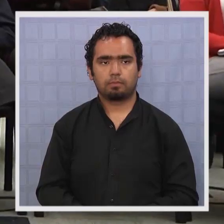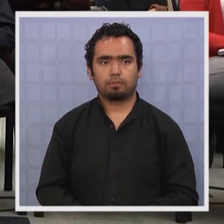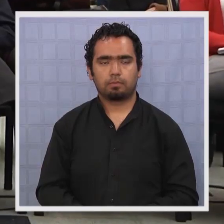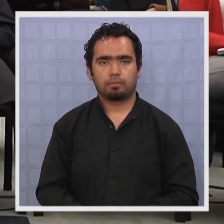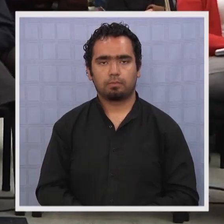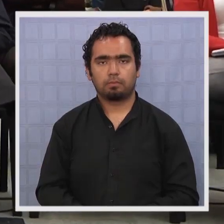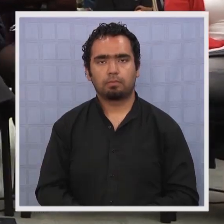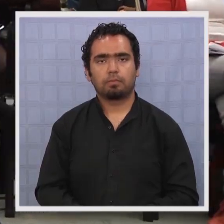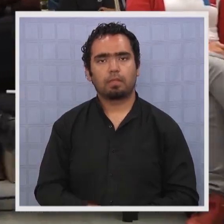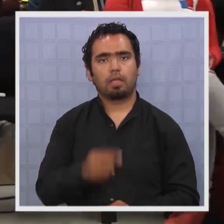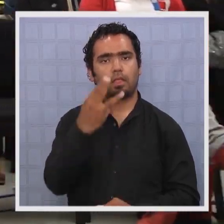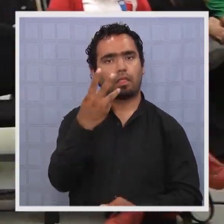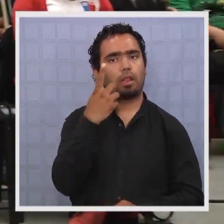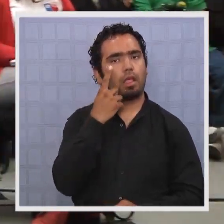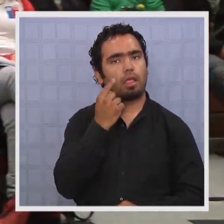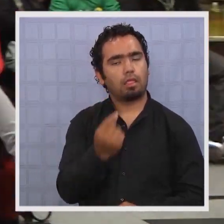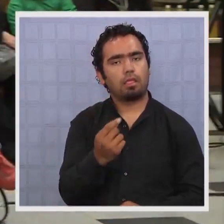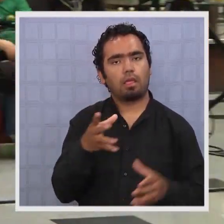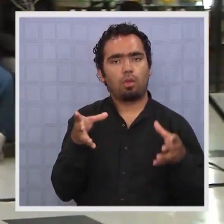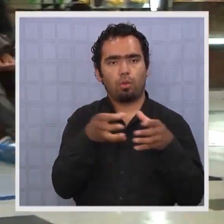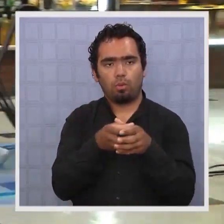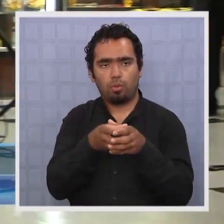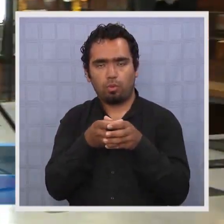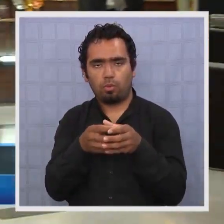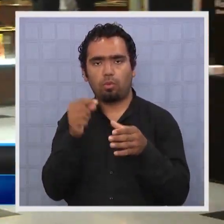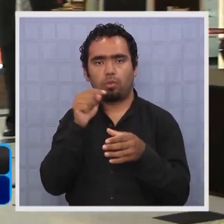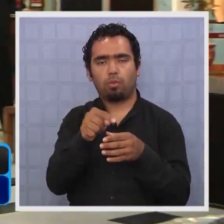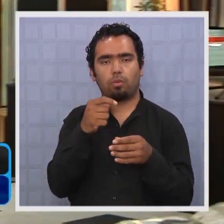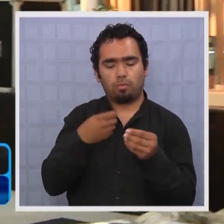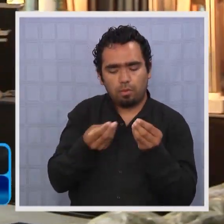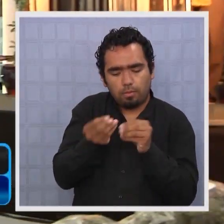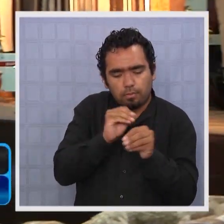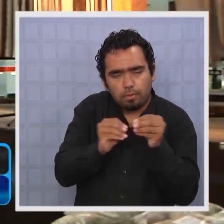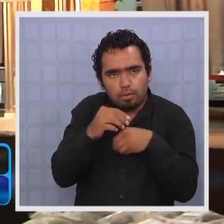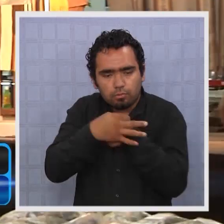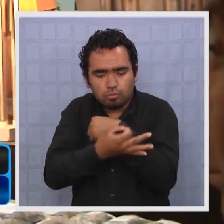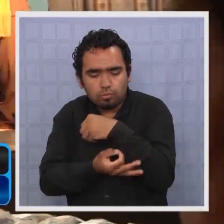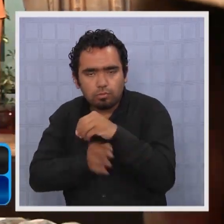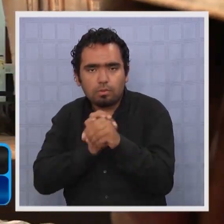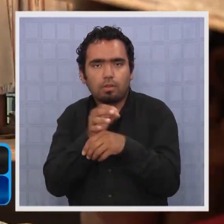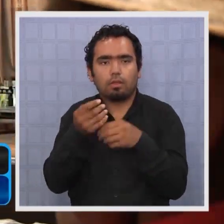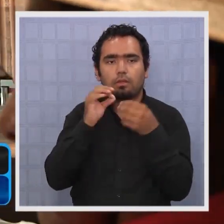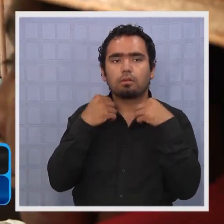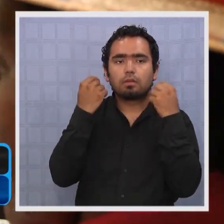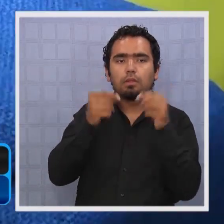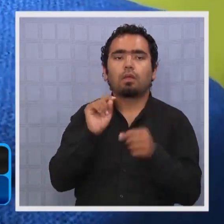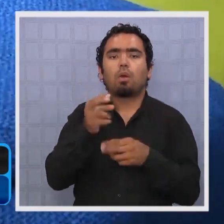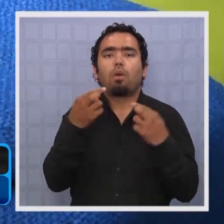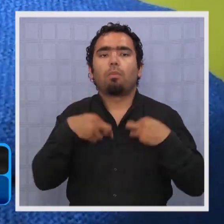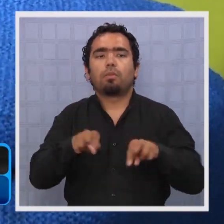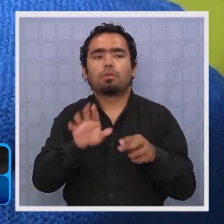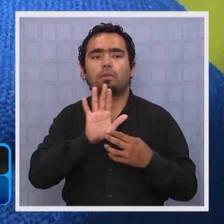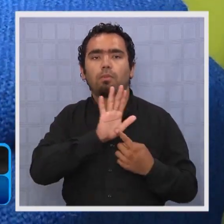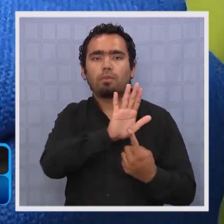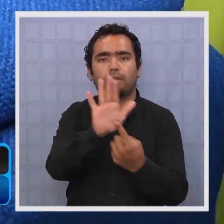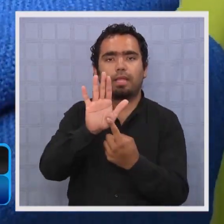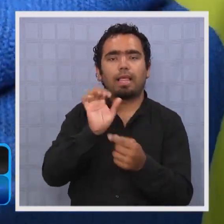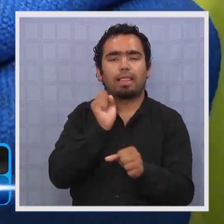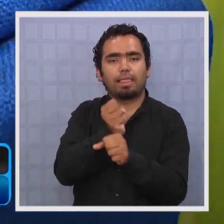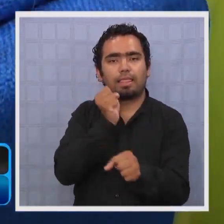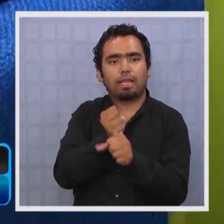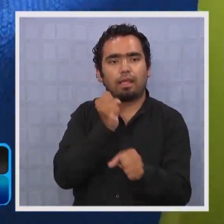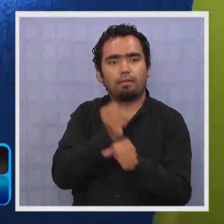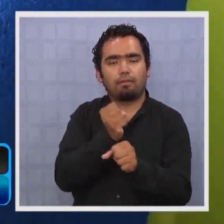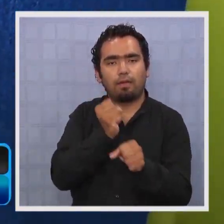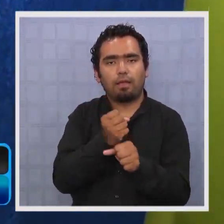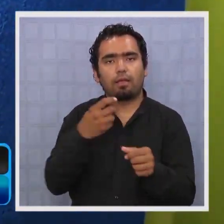Durante 3 días, un grupo de artesanos de diferentes pueblos del interior tuvieron la posibilidad de mostrar sus trabajos en una exposición montada